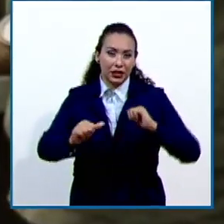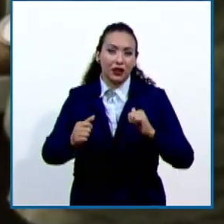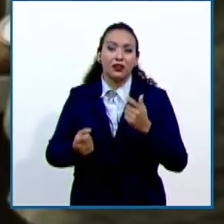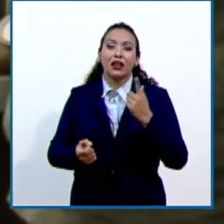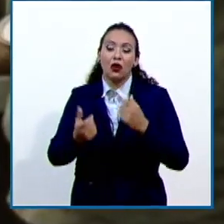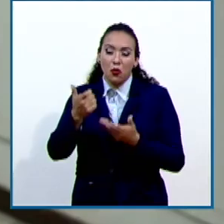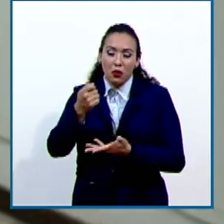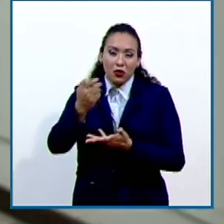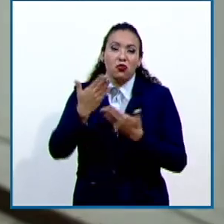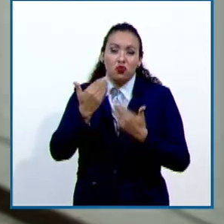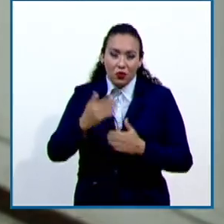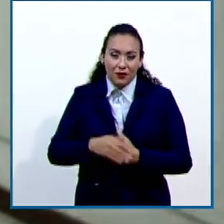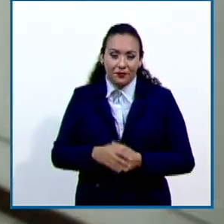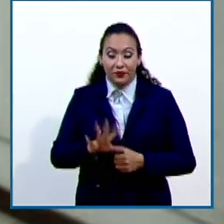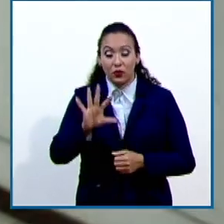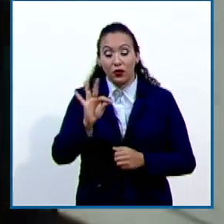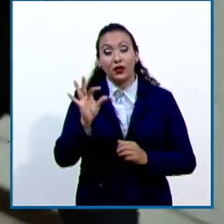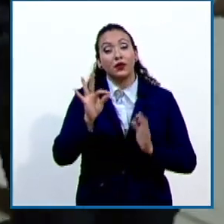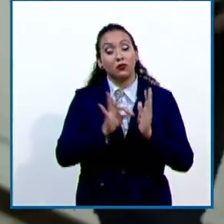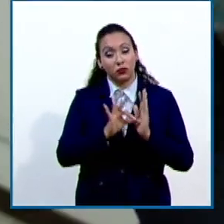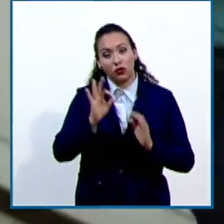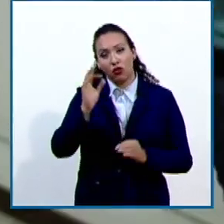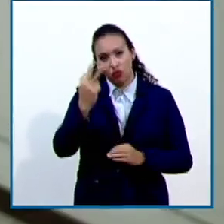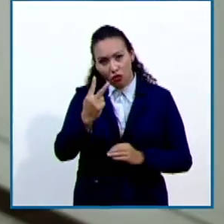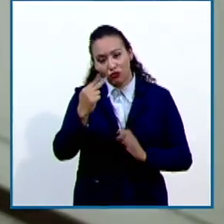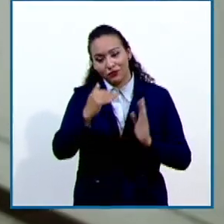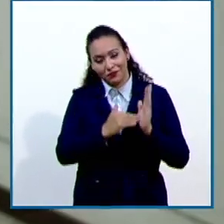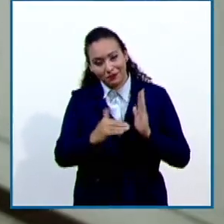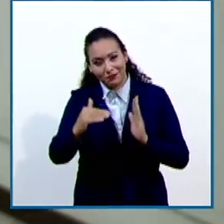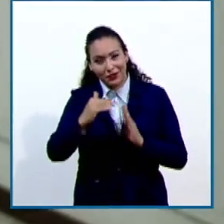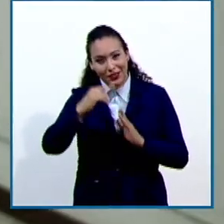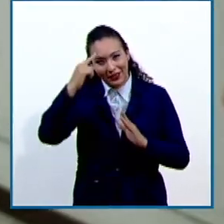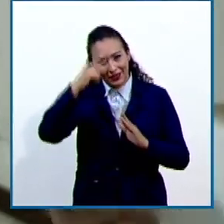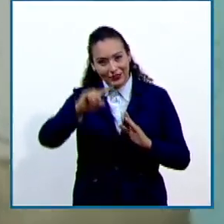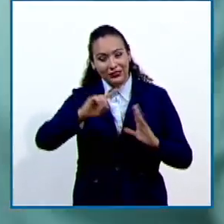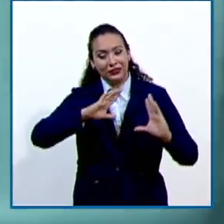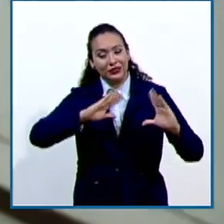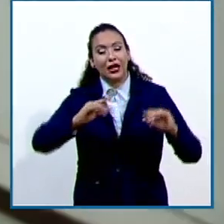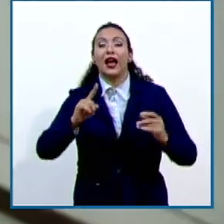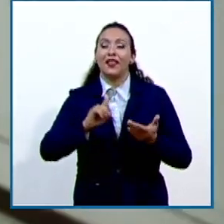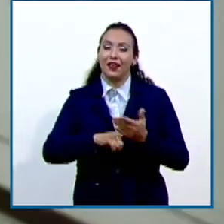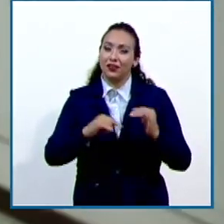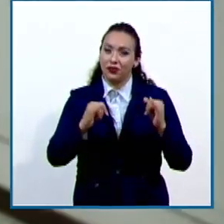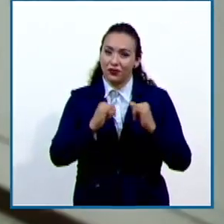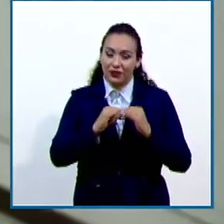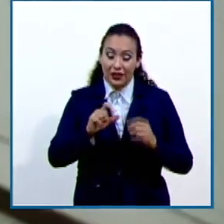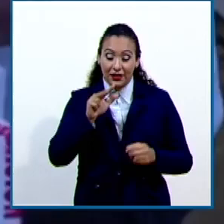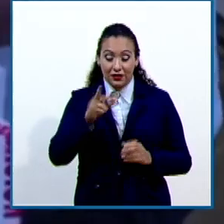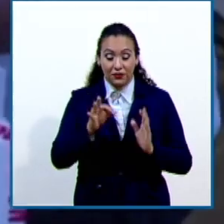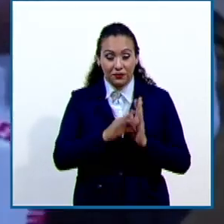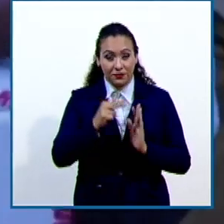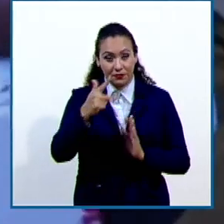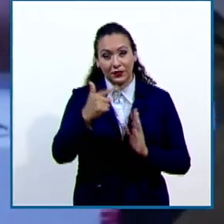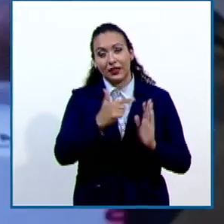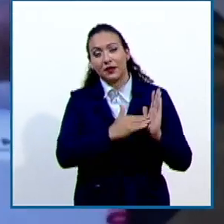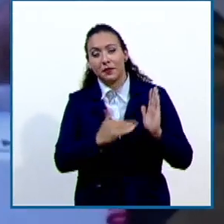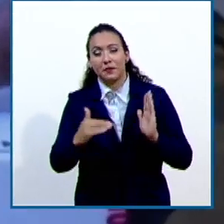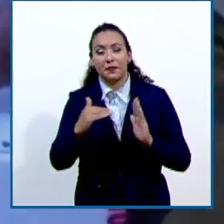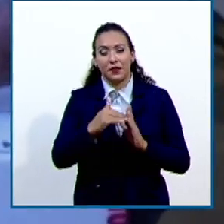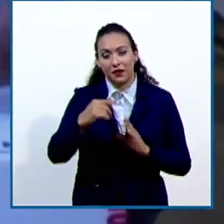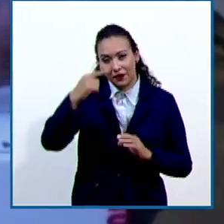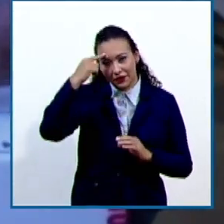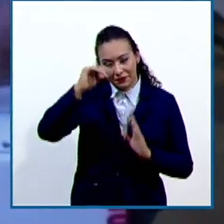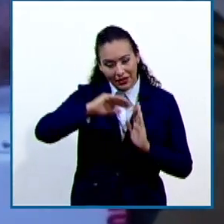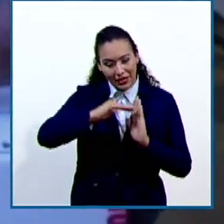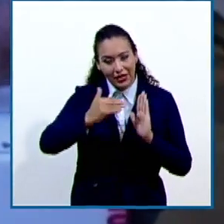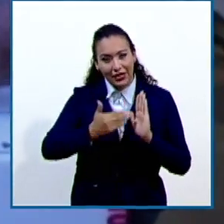con presupuesto. 40.2 millones para fortalecer capacidades institucionales y 18.7 millones para la